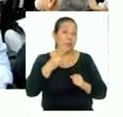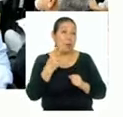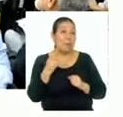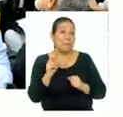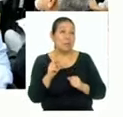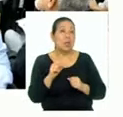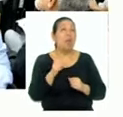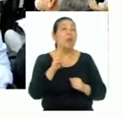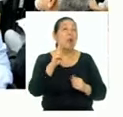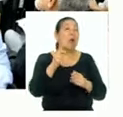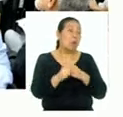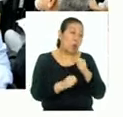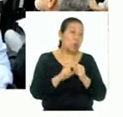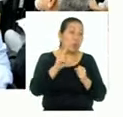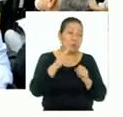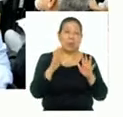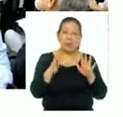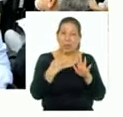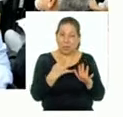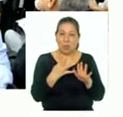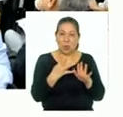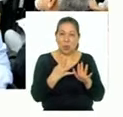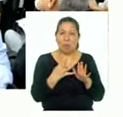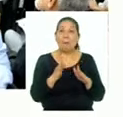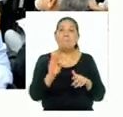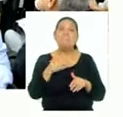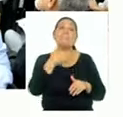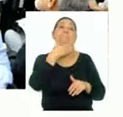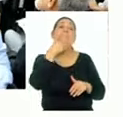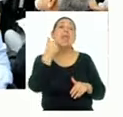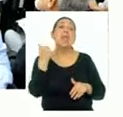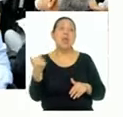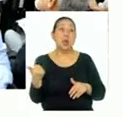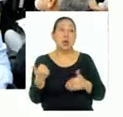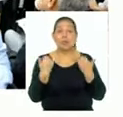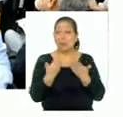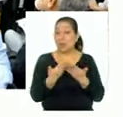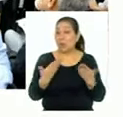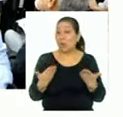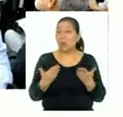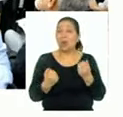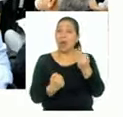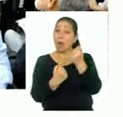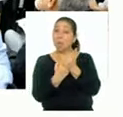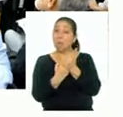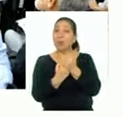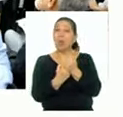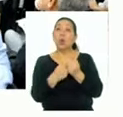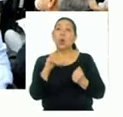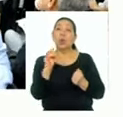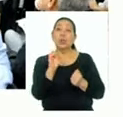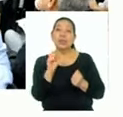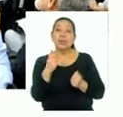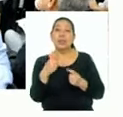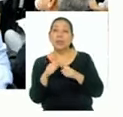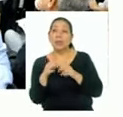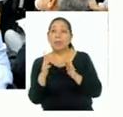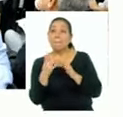año 2019, ¿no? Y estamos mejorando la administración de estos bienes con el apoyo de USAID y de otras